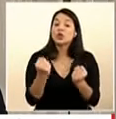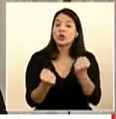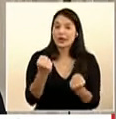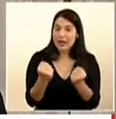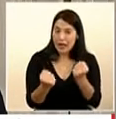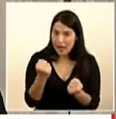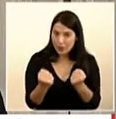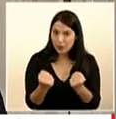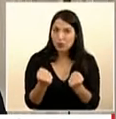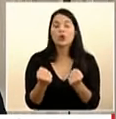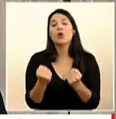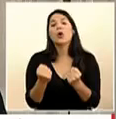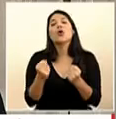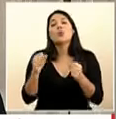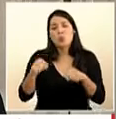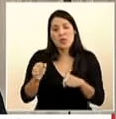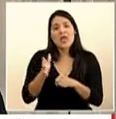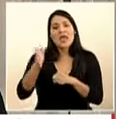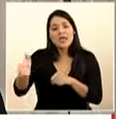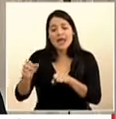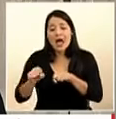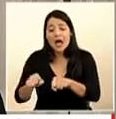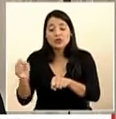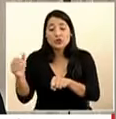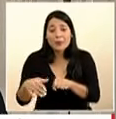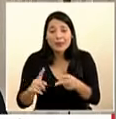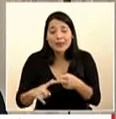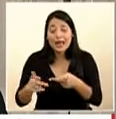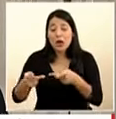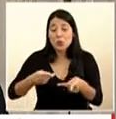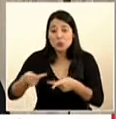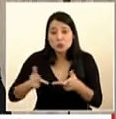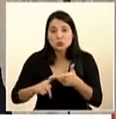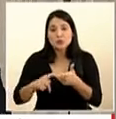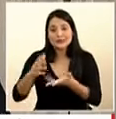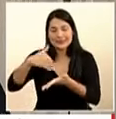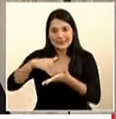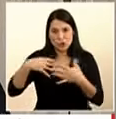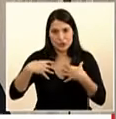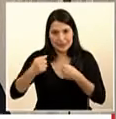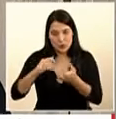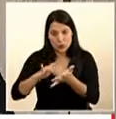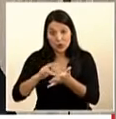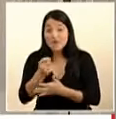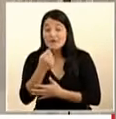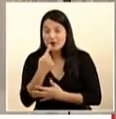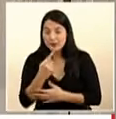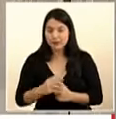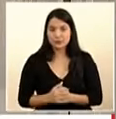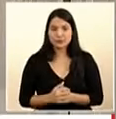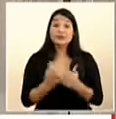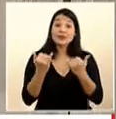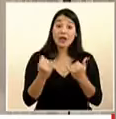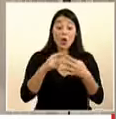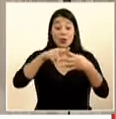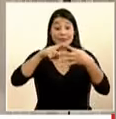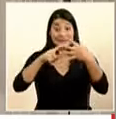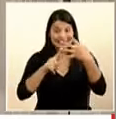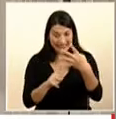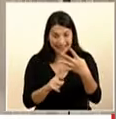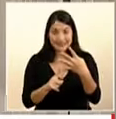acceso a supermercados farmacias y centros de salud en el caso de los supermercados las farmacias y las